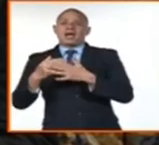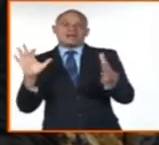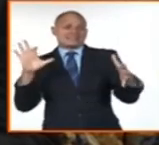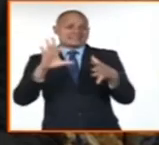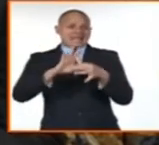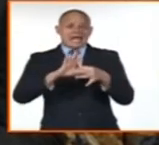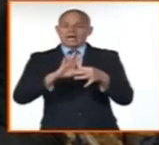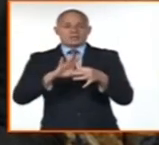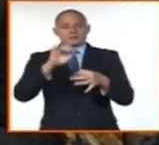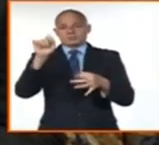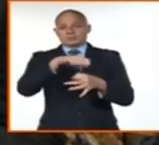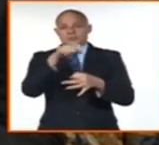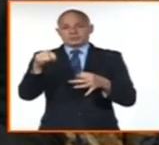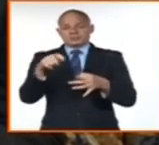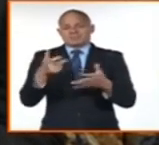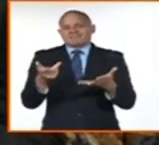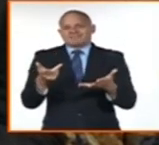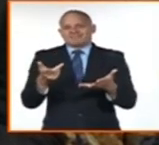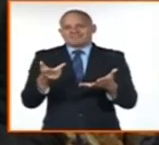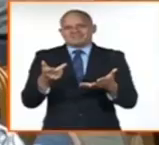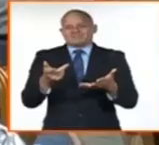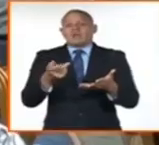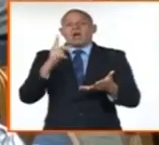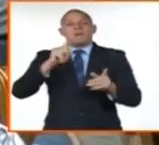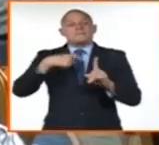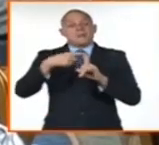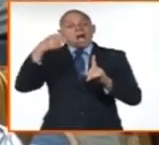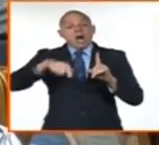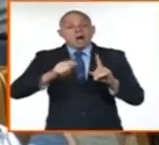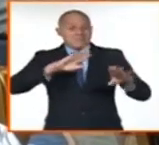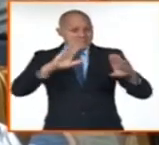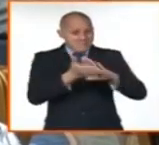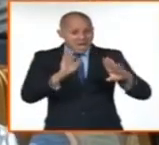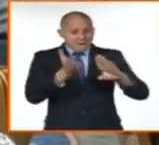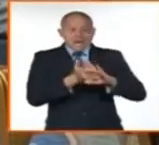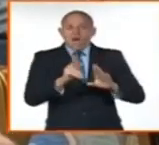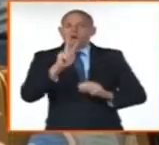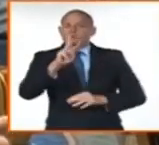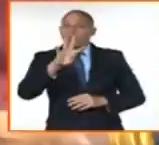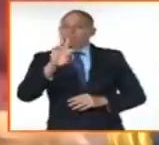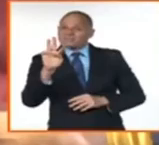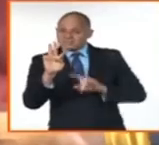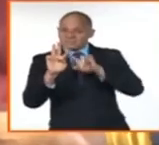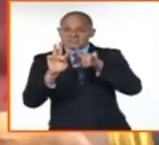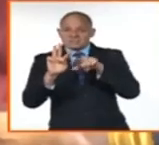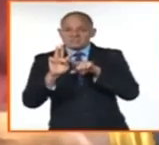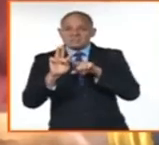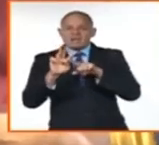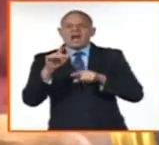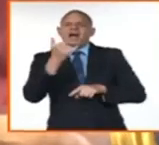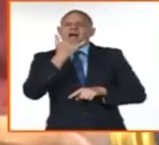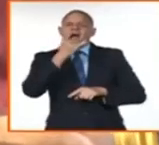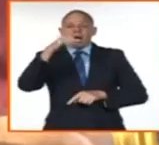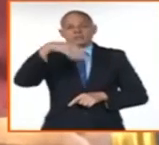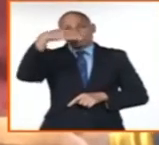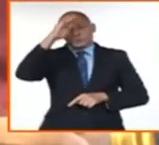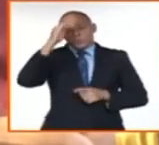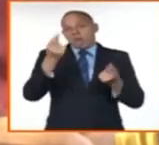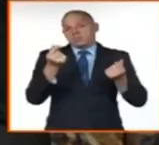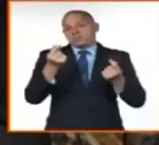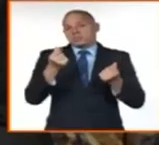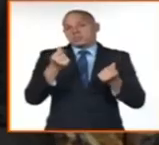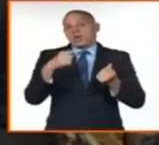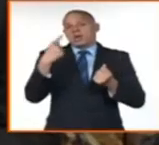circunstancia. Pero esas 243 medidas tocaron las principales fuentes de ingreso al país y nos llevaron a una situación muy